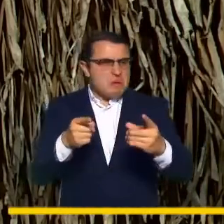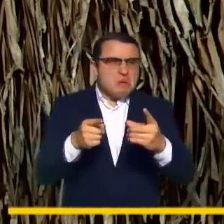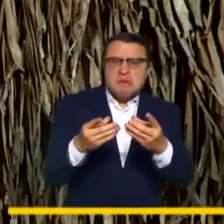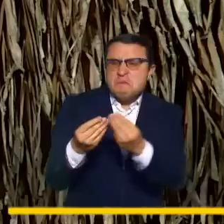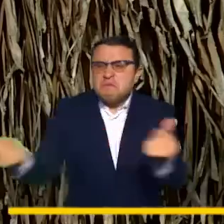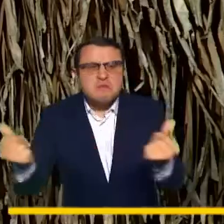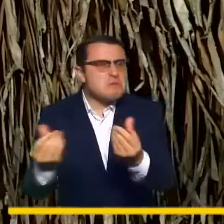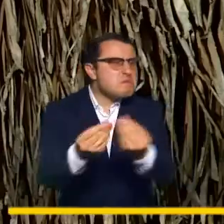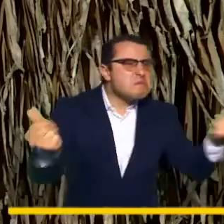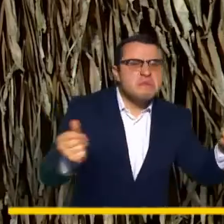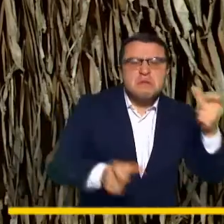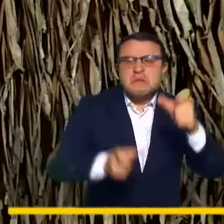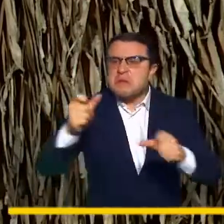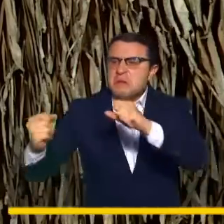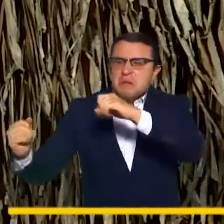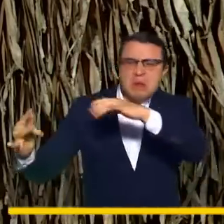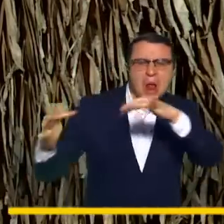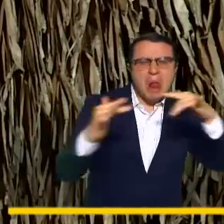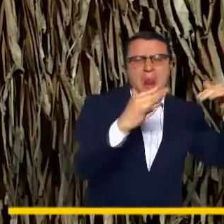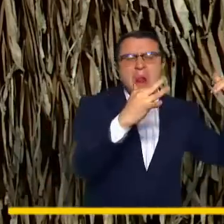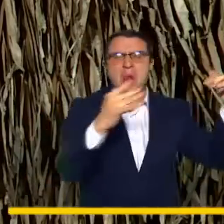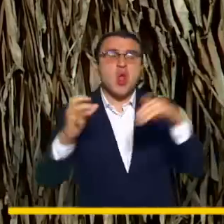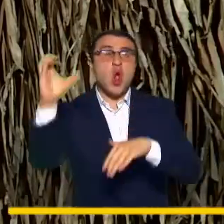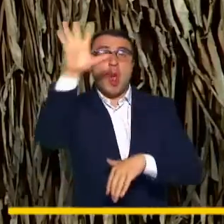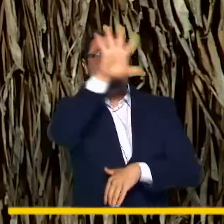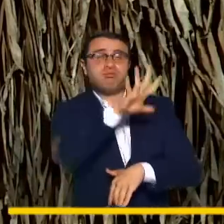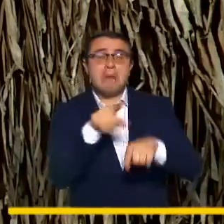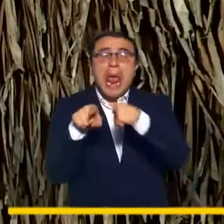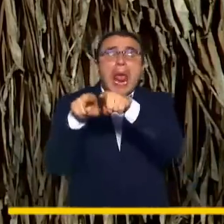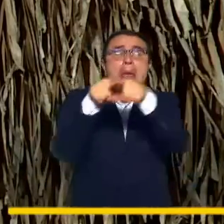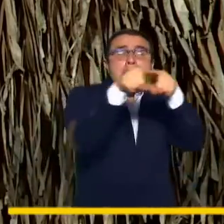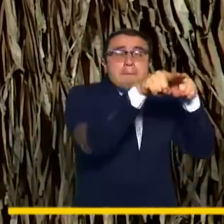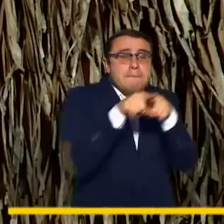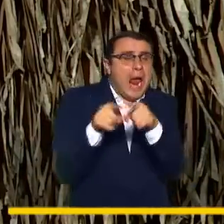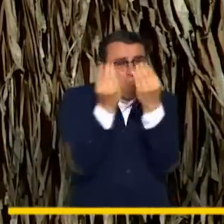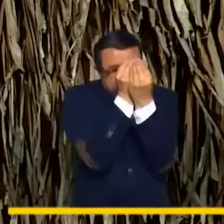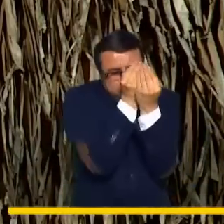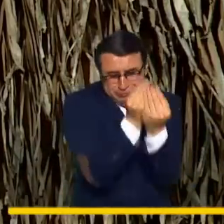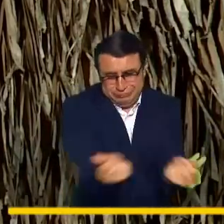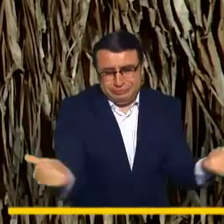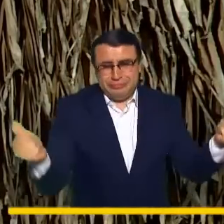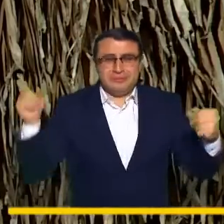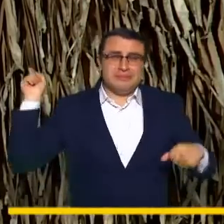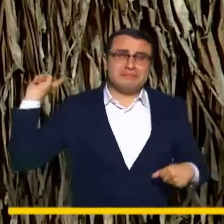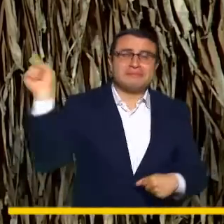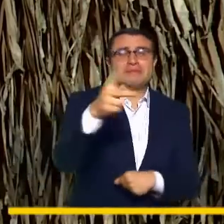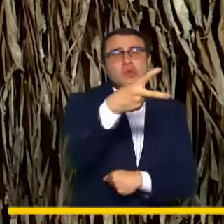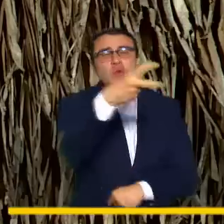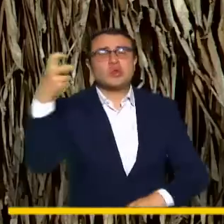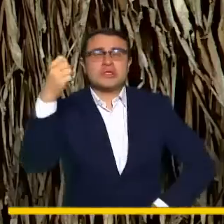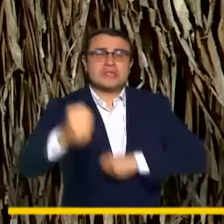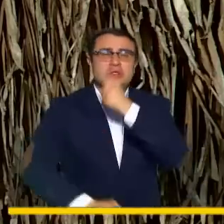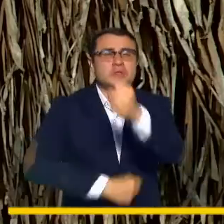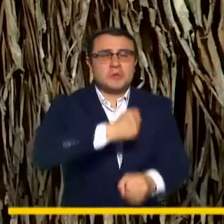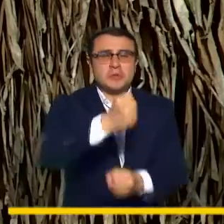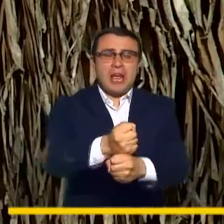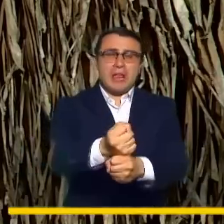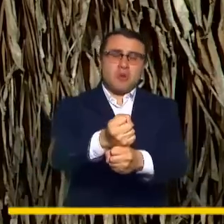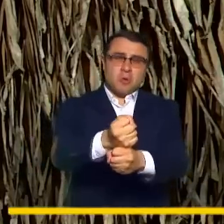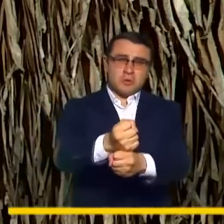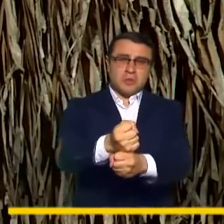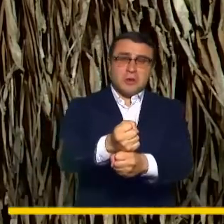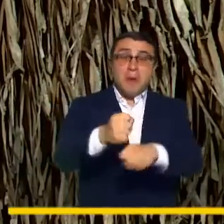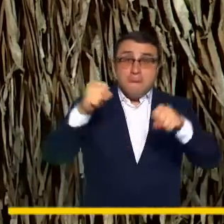autoeliminarse. En las guerras fratricidas de tantas décadas desde hace 2 siglos. No